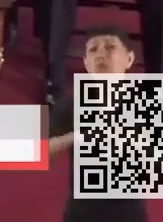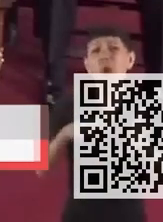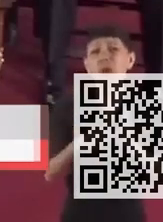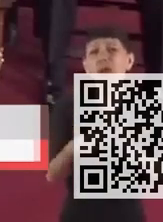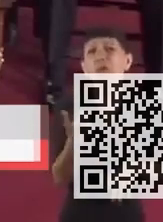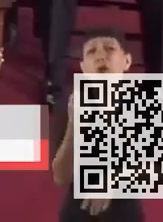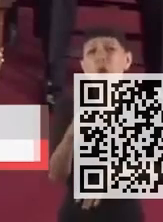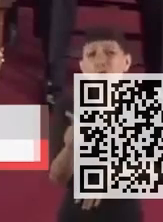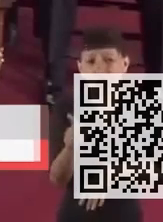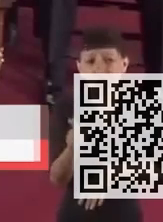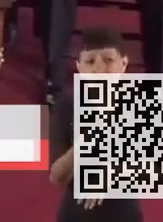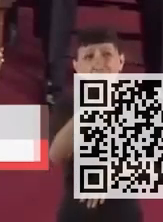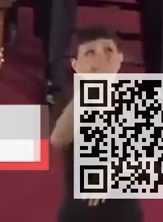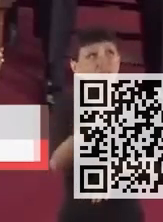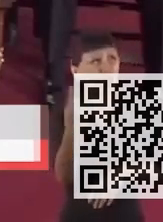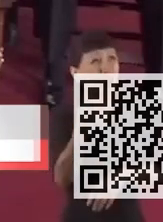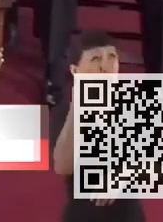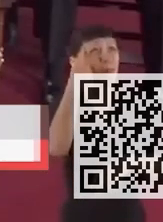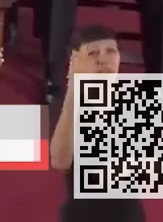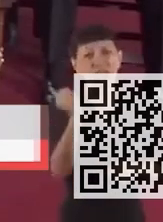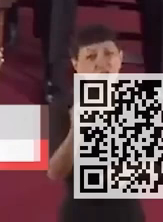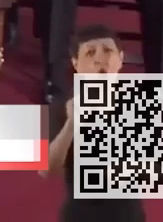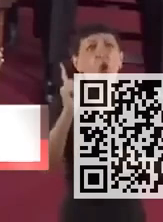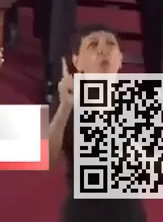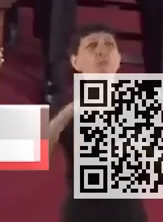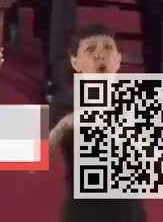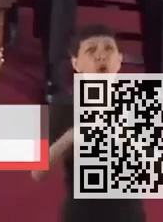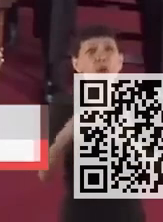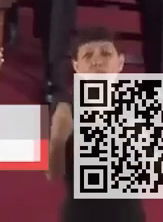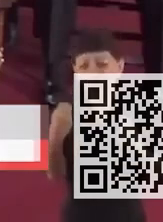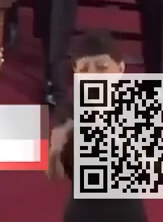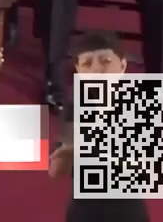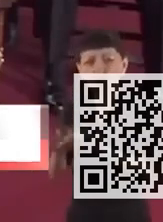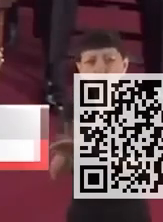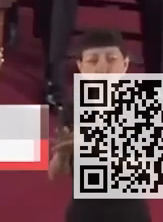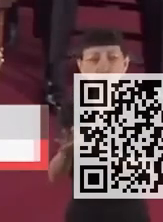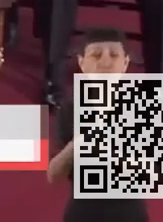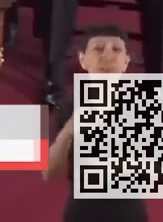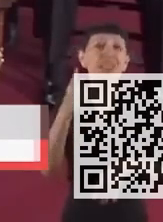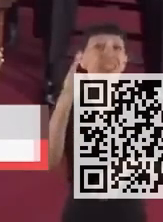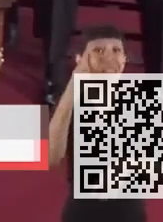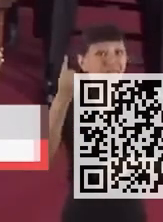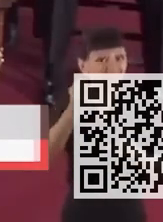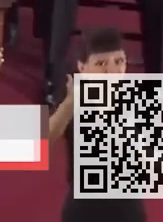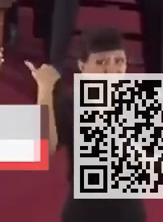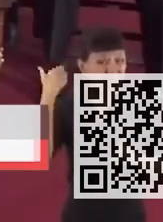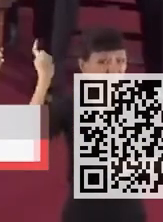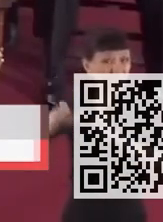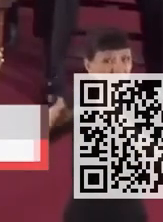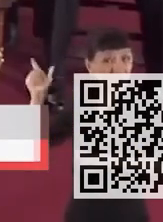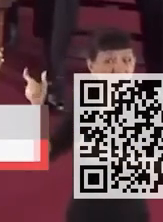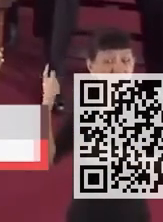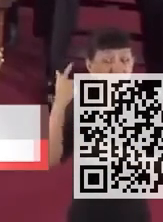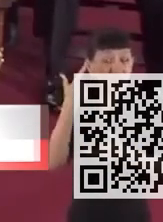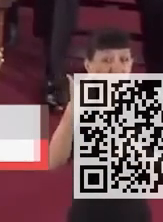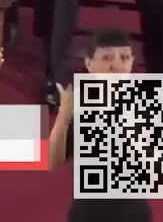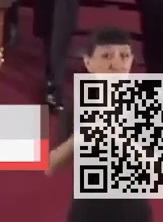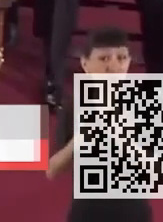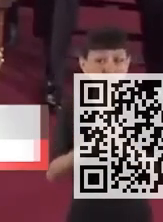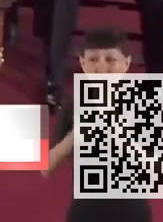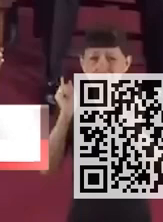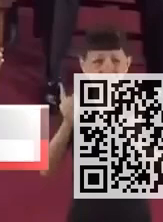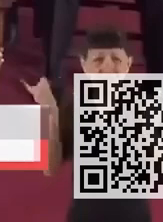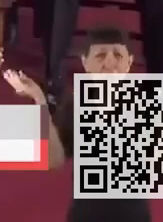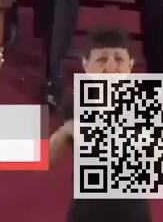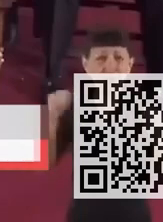fueron esos donde su imagen supera o está muy cerquita del 50%. En el resto de los municipios la